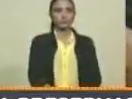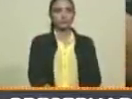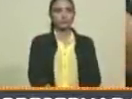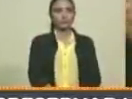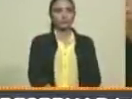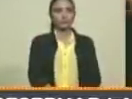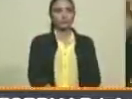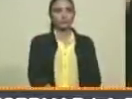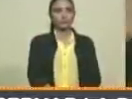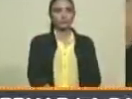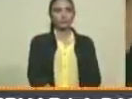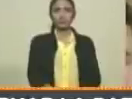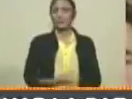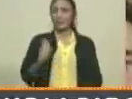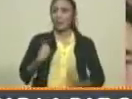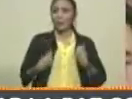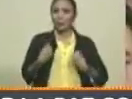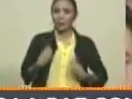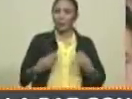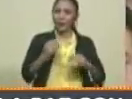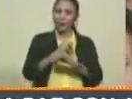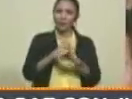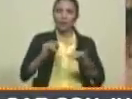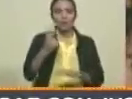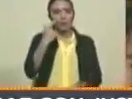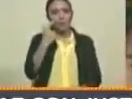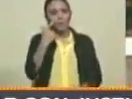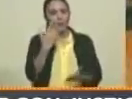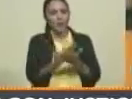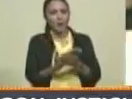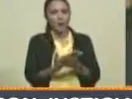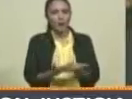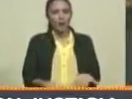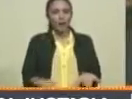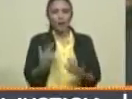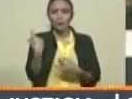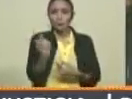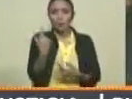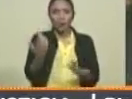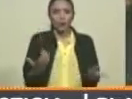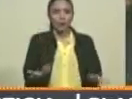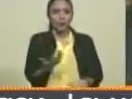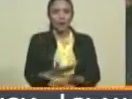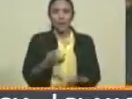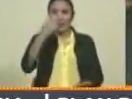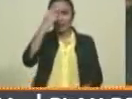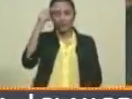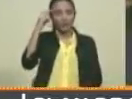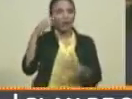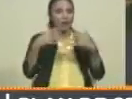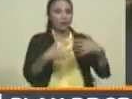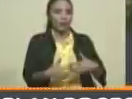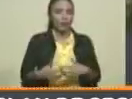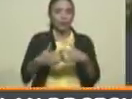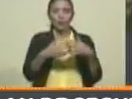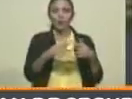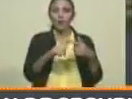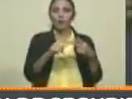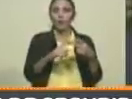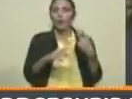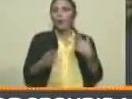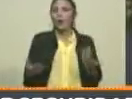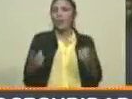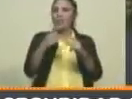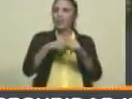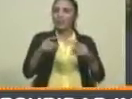Era un desespero, presidente. Uno veía no solo las cancillerías, la cancillería de Estados Unidos, sino